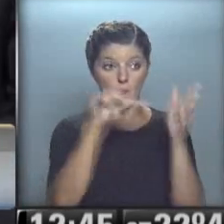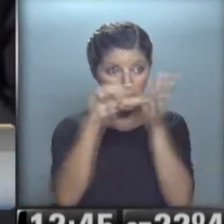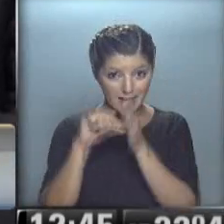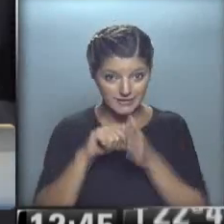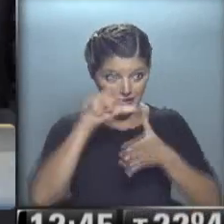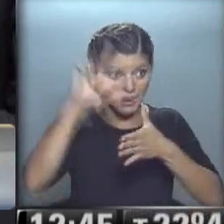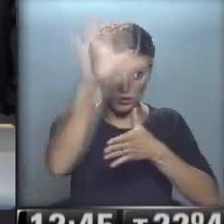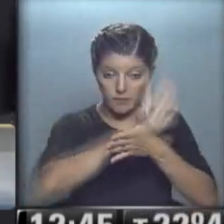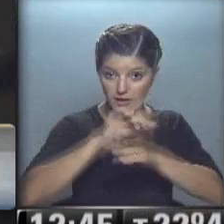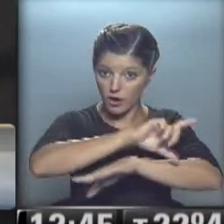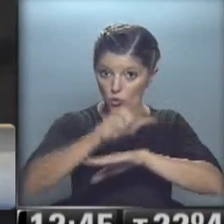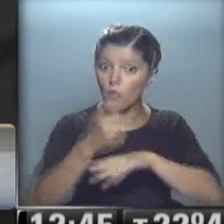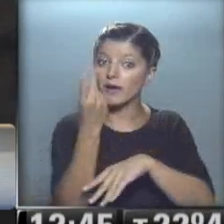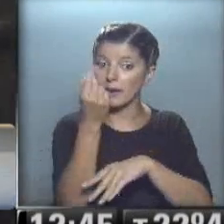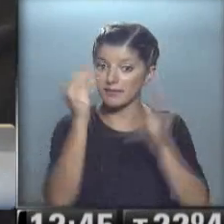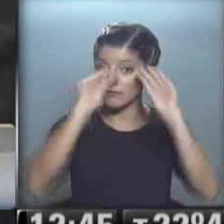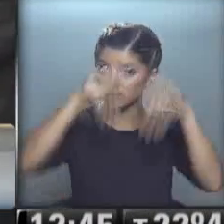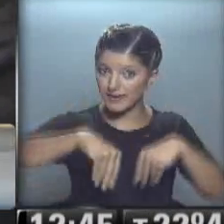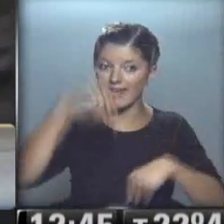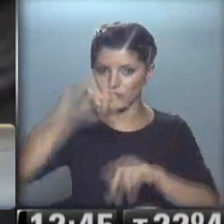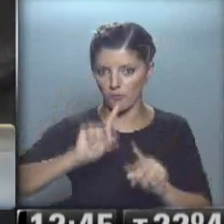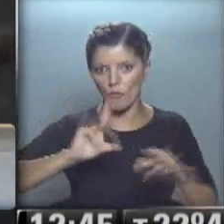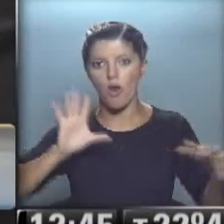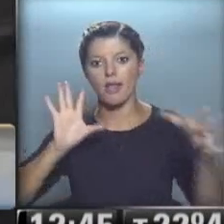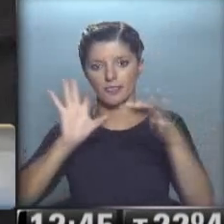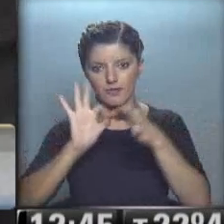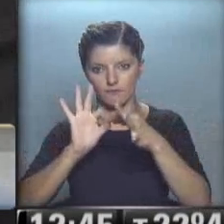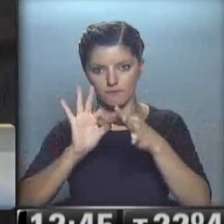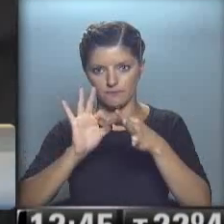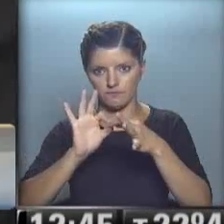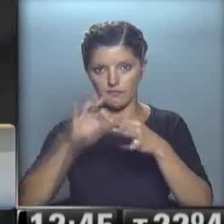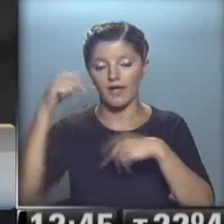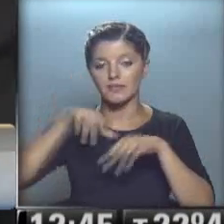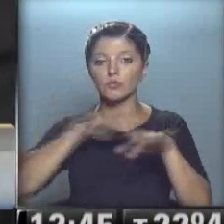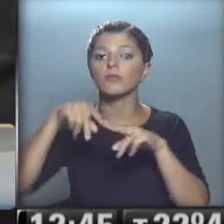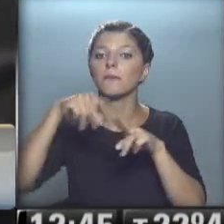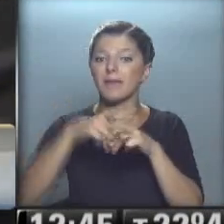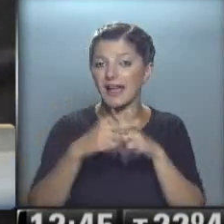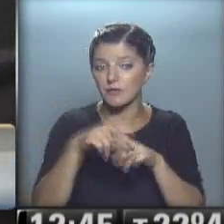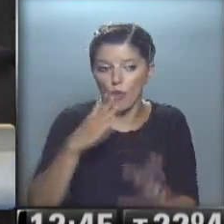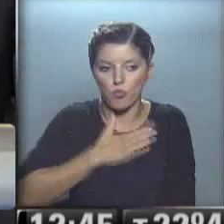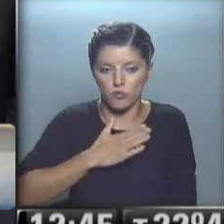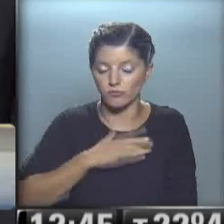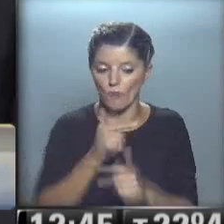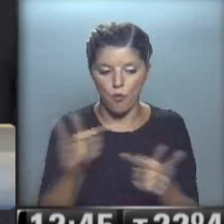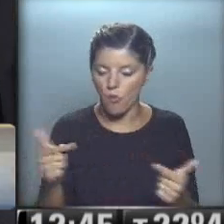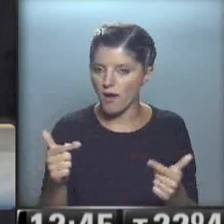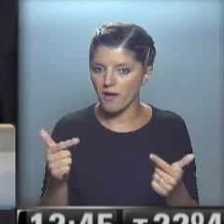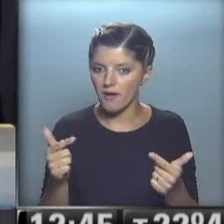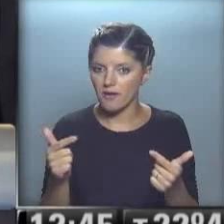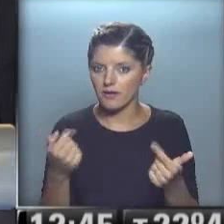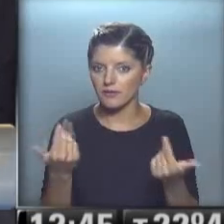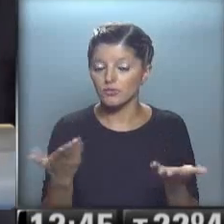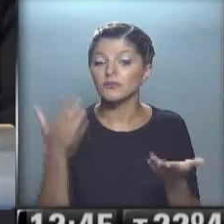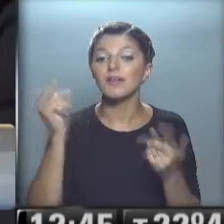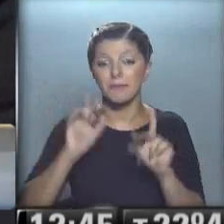de nuestros países tiene bastante que ver con eh esta esta ausencia de mecanismos propios de resguardo que an tenido y